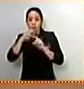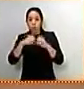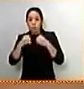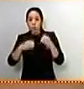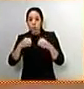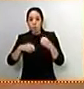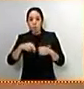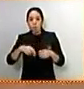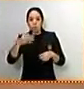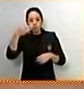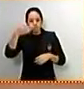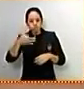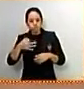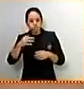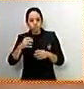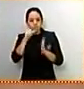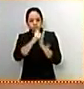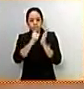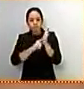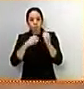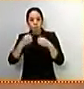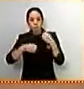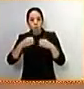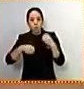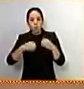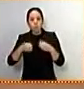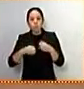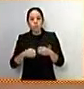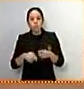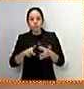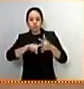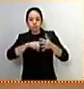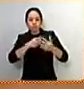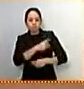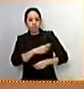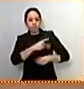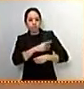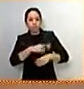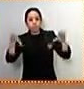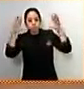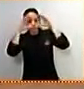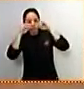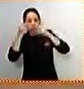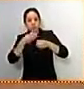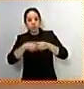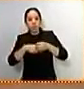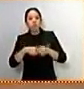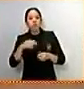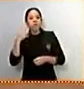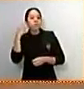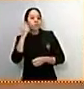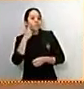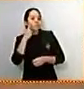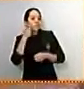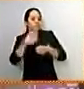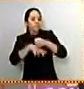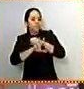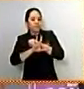sorteos para ser testigo de la transparencia de nuestros juegos. Da inicio a la diversión de esta noche con Waldy y Pega 3.